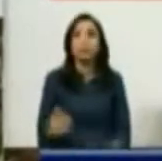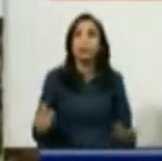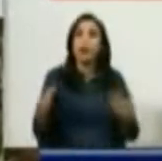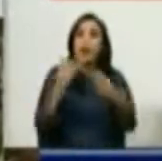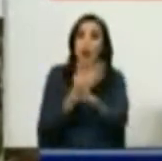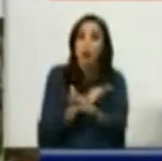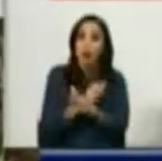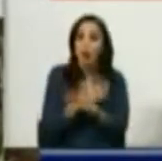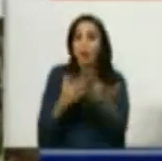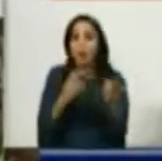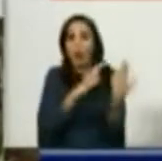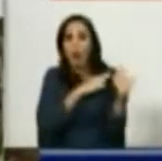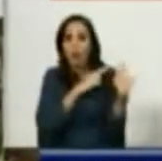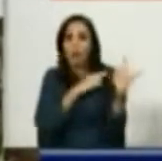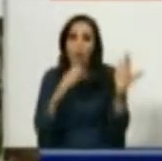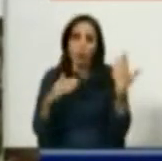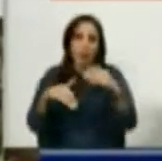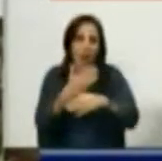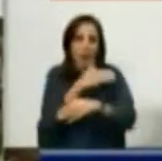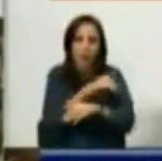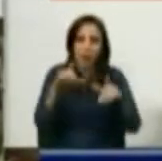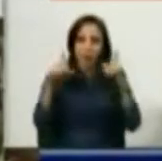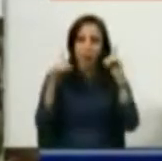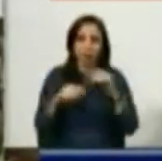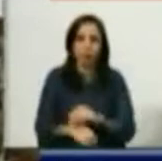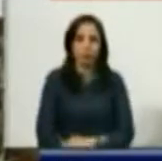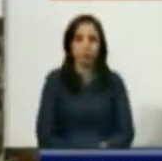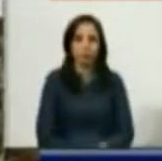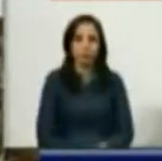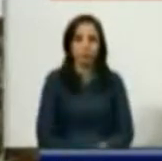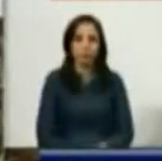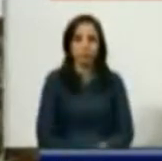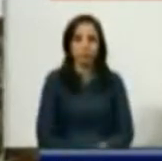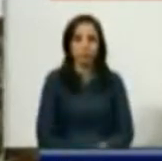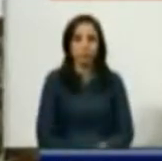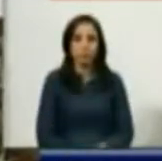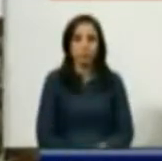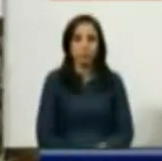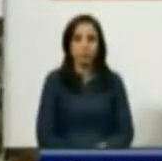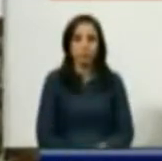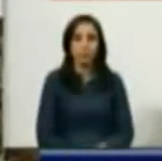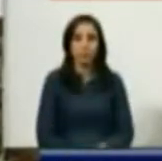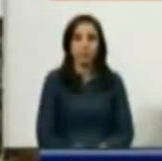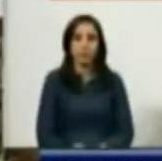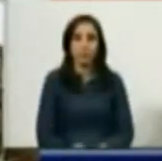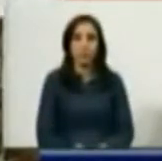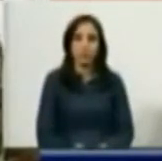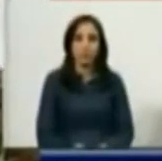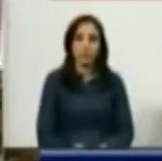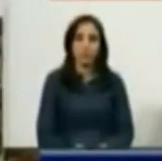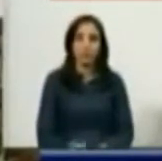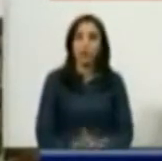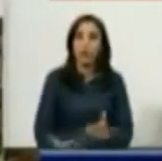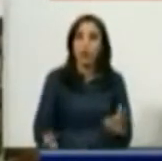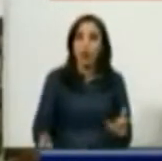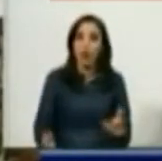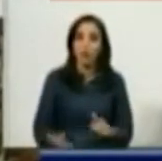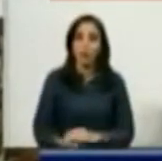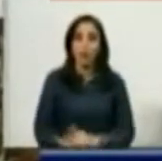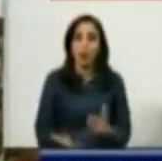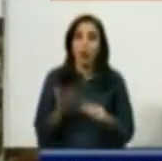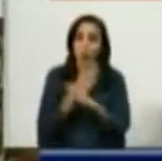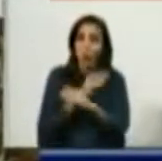es el jefe de prensa que tengo yo de los tiburones de la guaira y el jueves Parece que ya Junior guerra